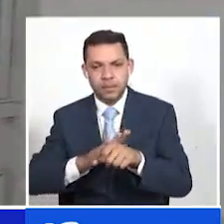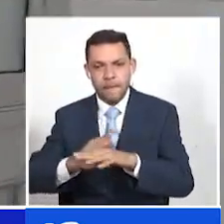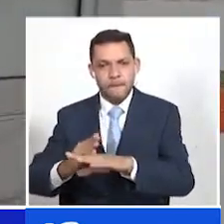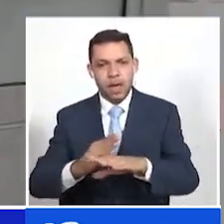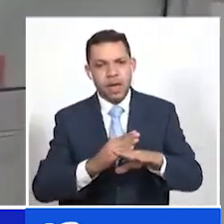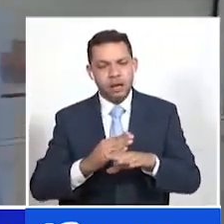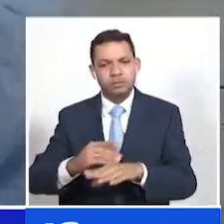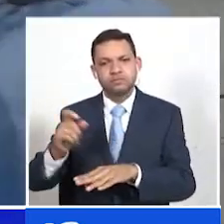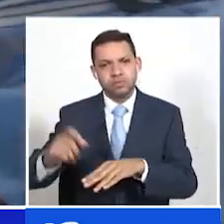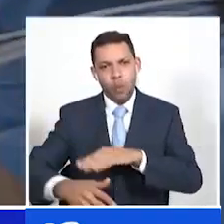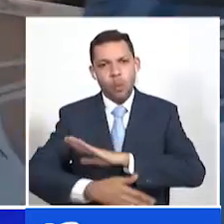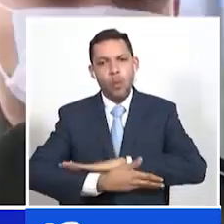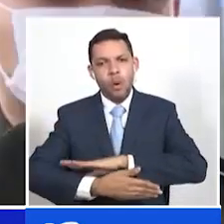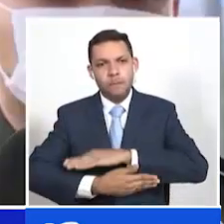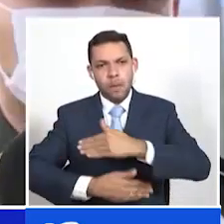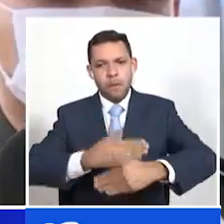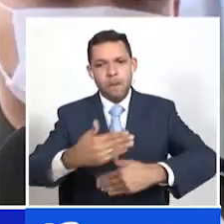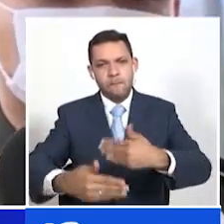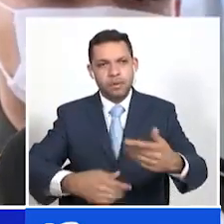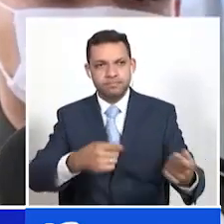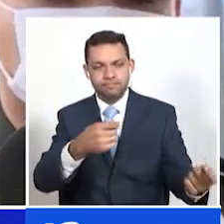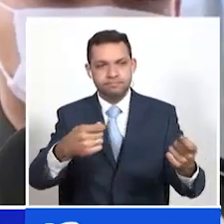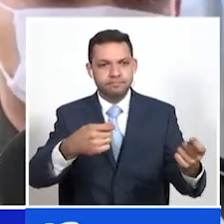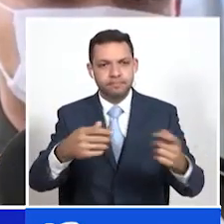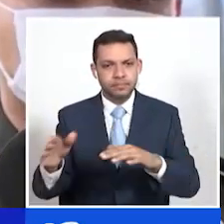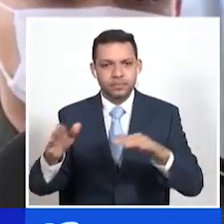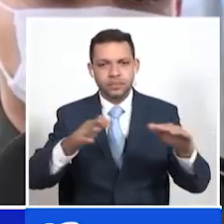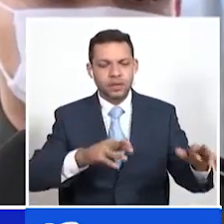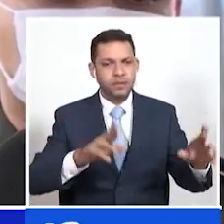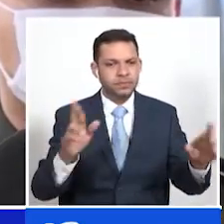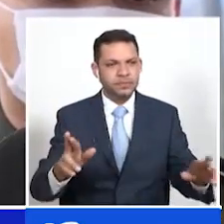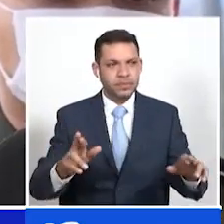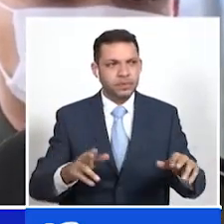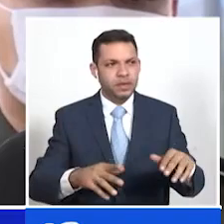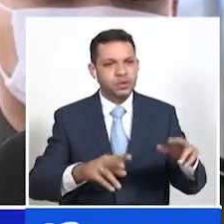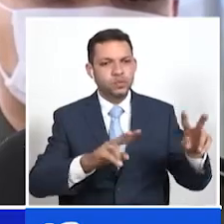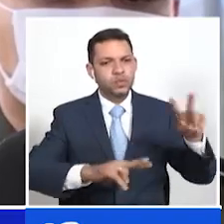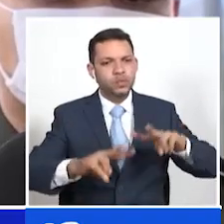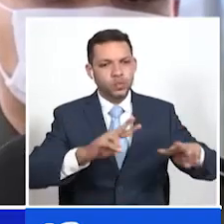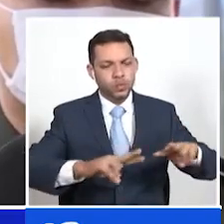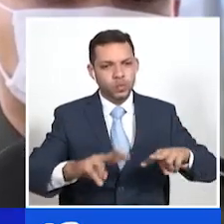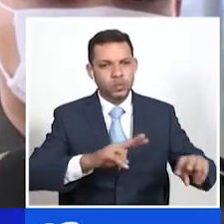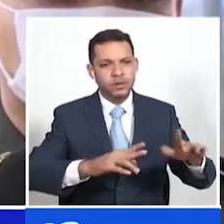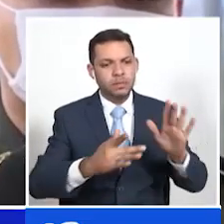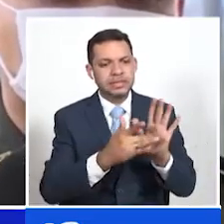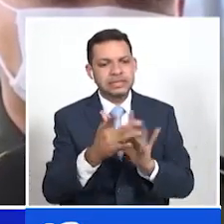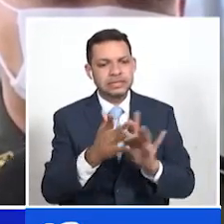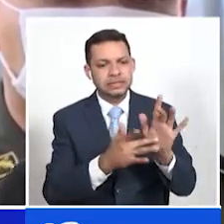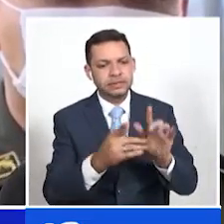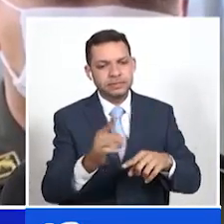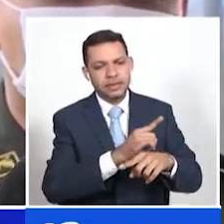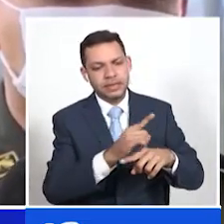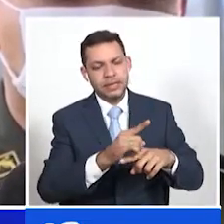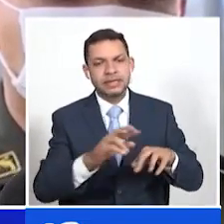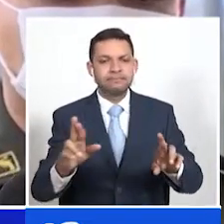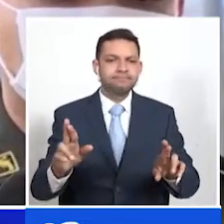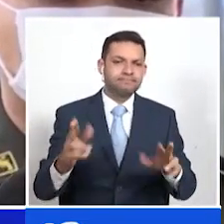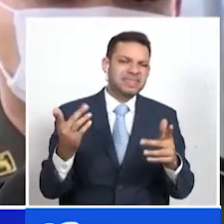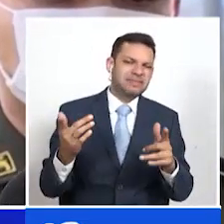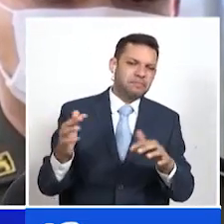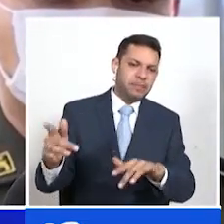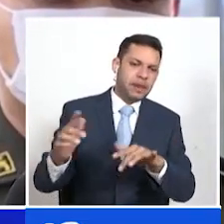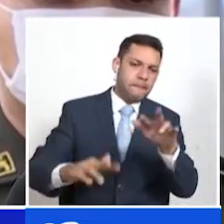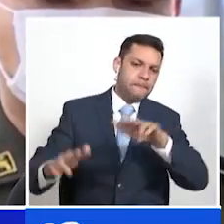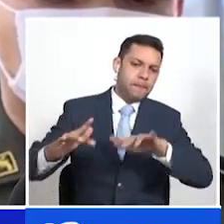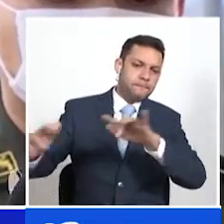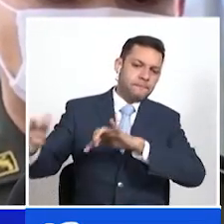UCI. Espero que esto de pronto pueda aumentar un poquito con las cifras en contagios, pero que logremos superar. Tenemos una capacidad muy buena